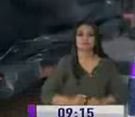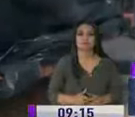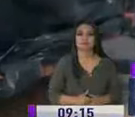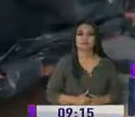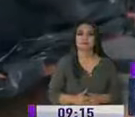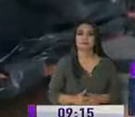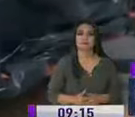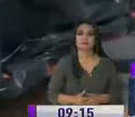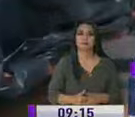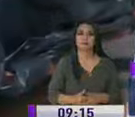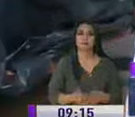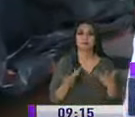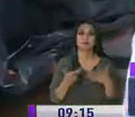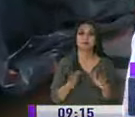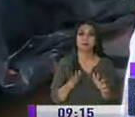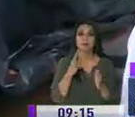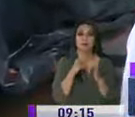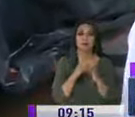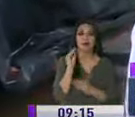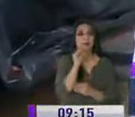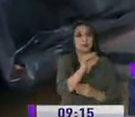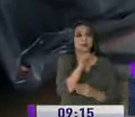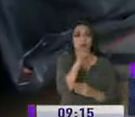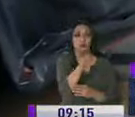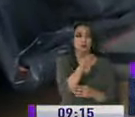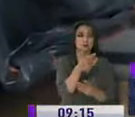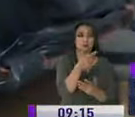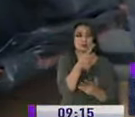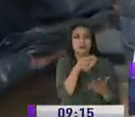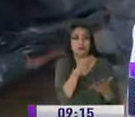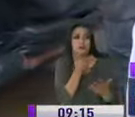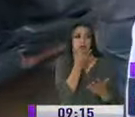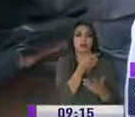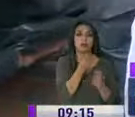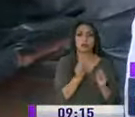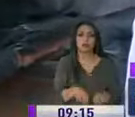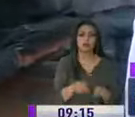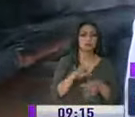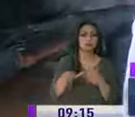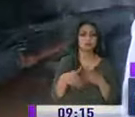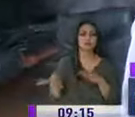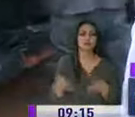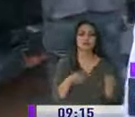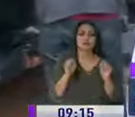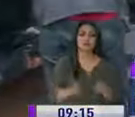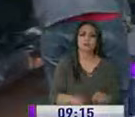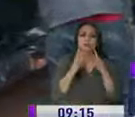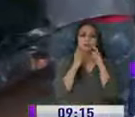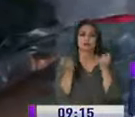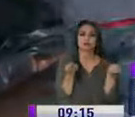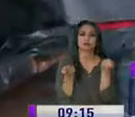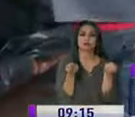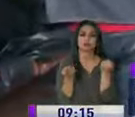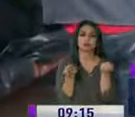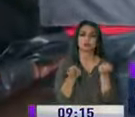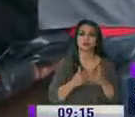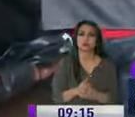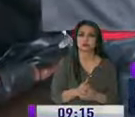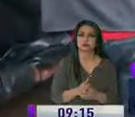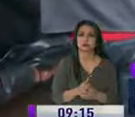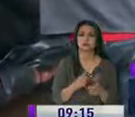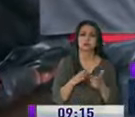Ya las boletas que servirán para la notificación correspondiente, de tal forma que está todo coordinado para poder controlar que no se